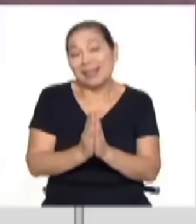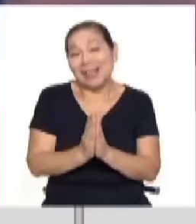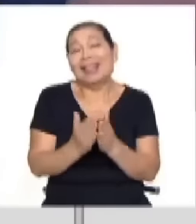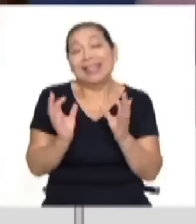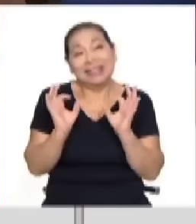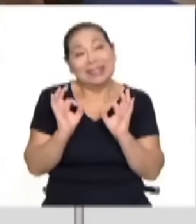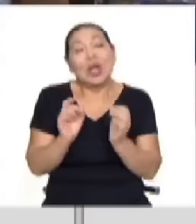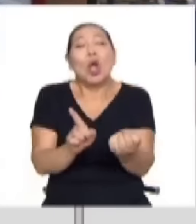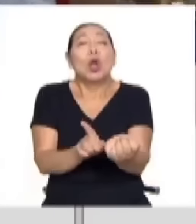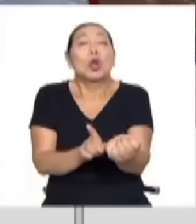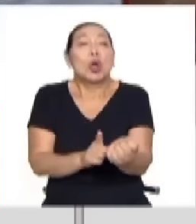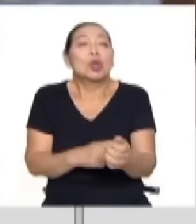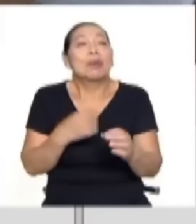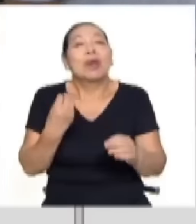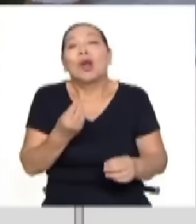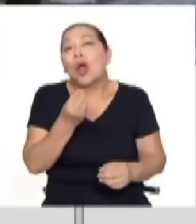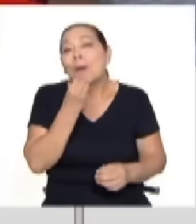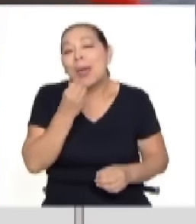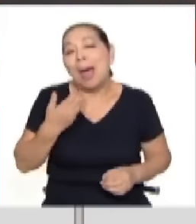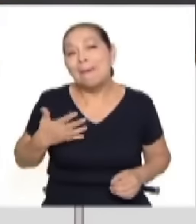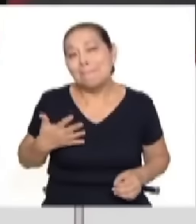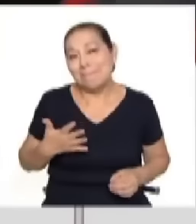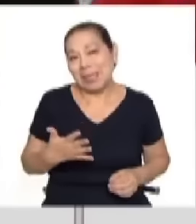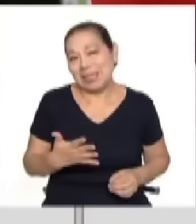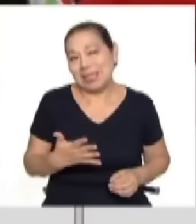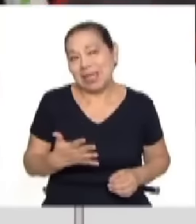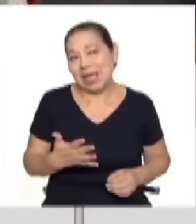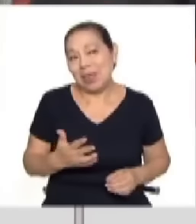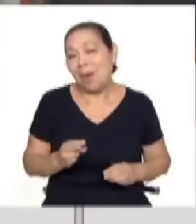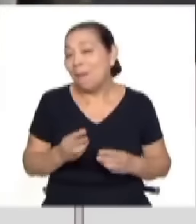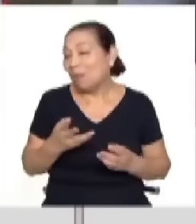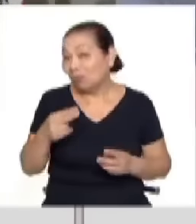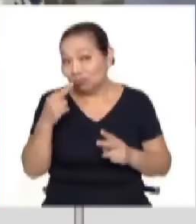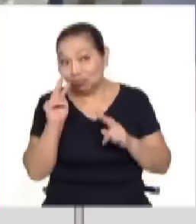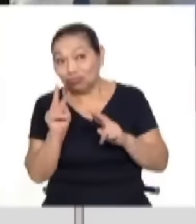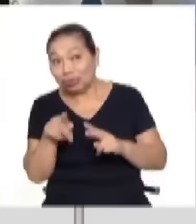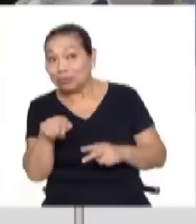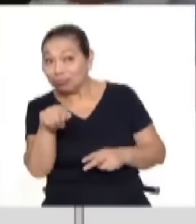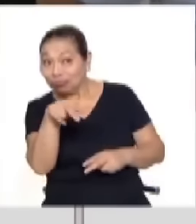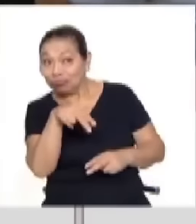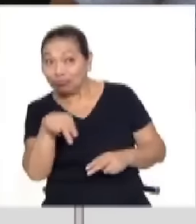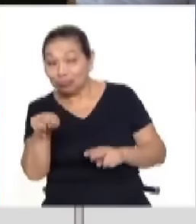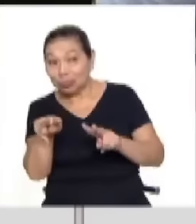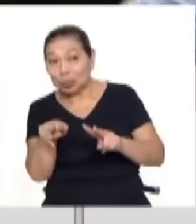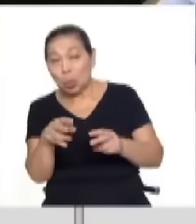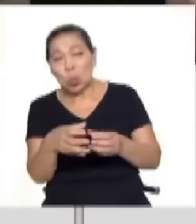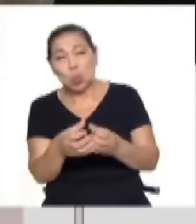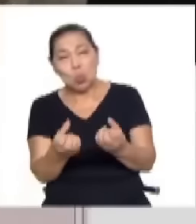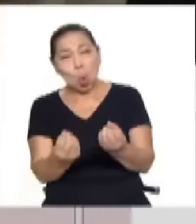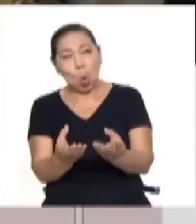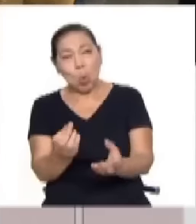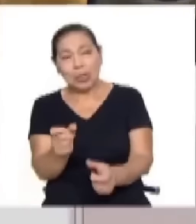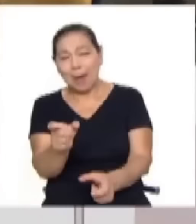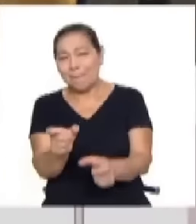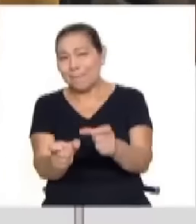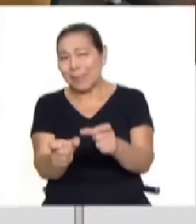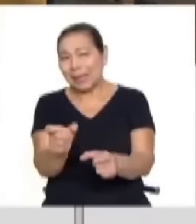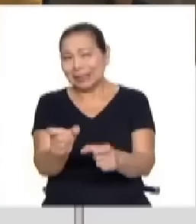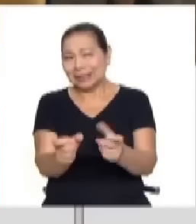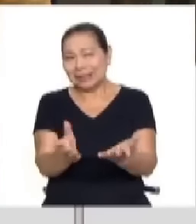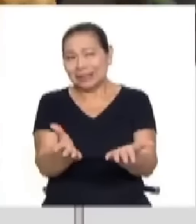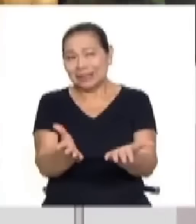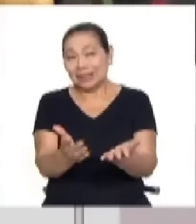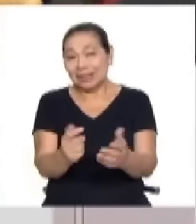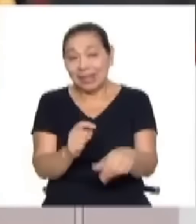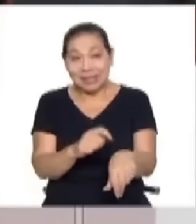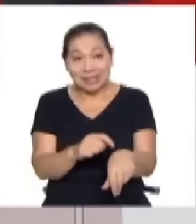de las tradiciones es consumir pescado, productos marinos, y eso se ve reflejado en la gran cantidad de personas que, siendo